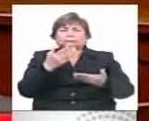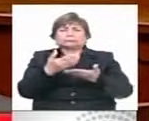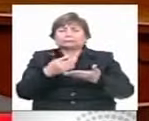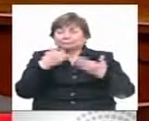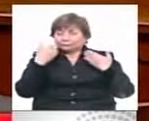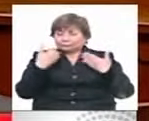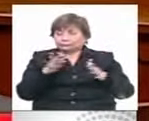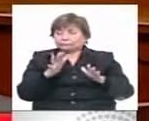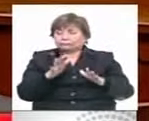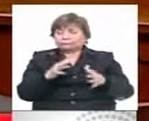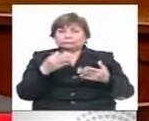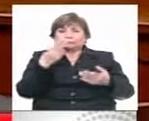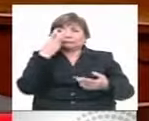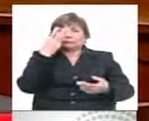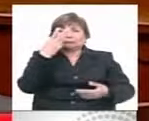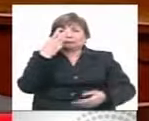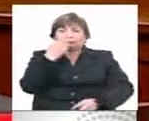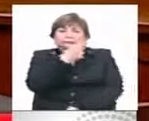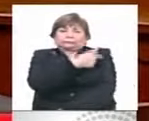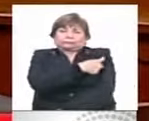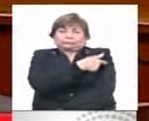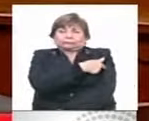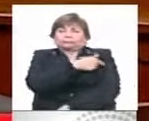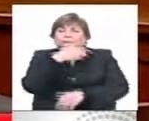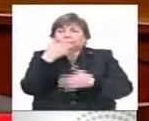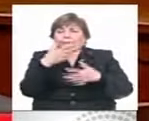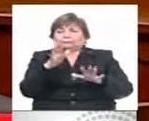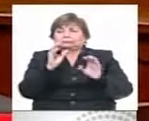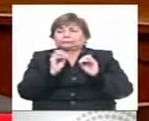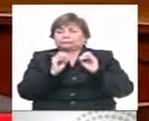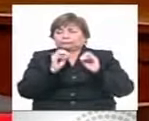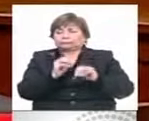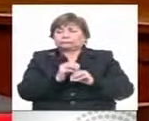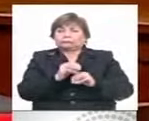ya con dos dosis aplicadas, es decir,